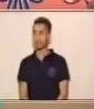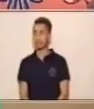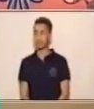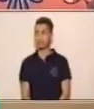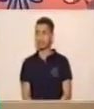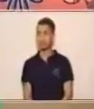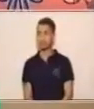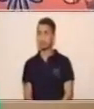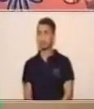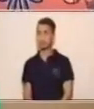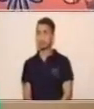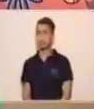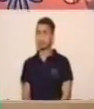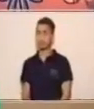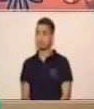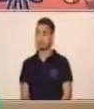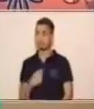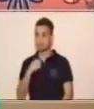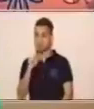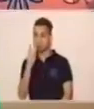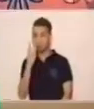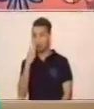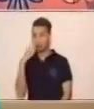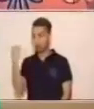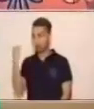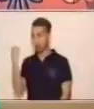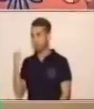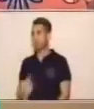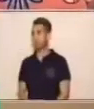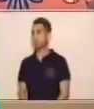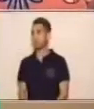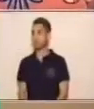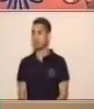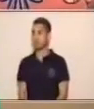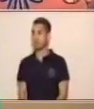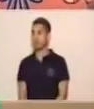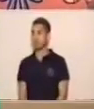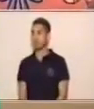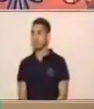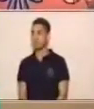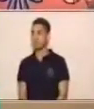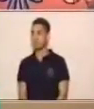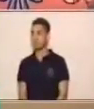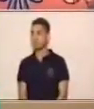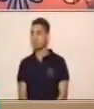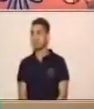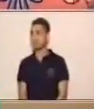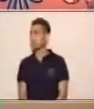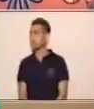yo con la número que está acá, la número 5. Y las otras dos,